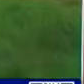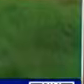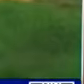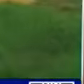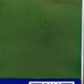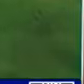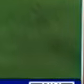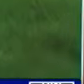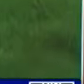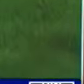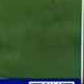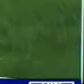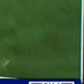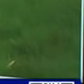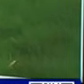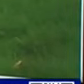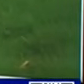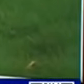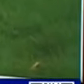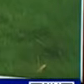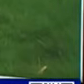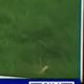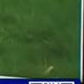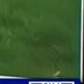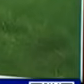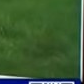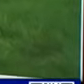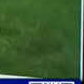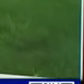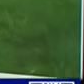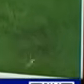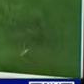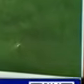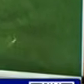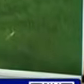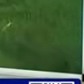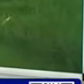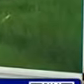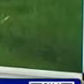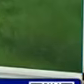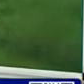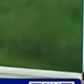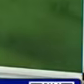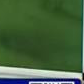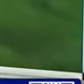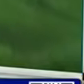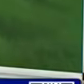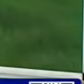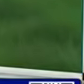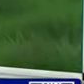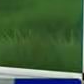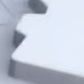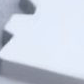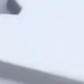por series. Esto y mucho más tendremos en esta edición, porque al día está de impacto.